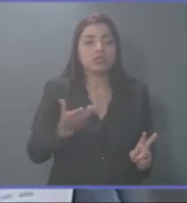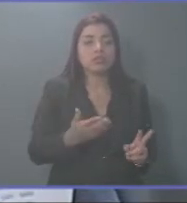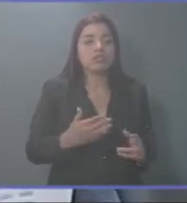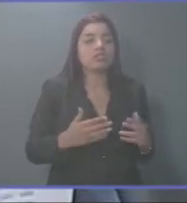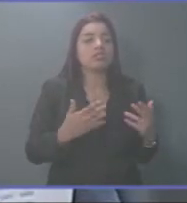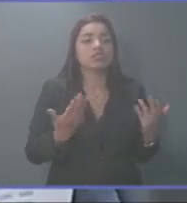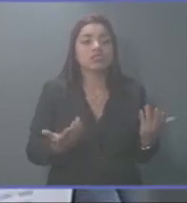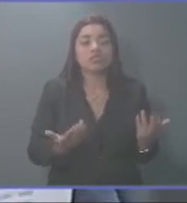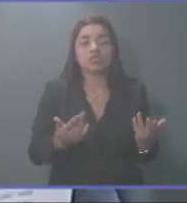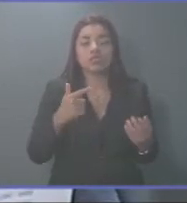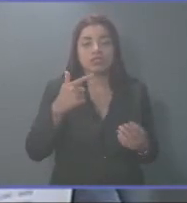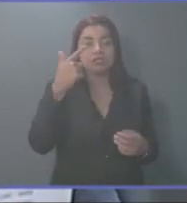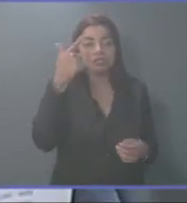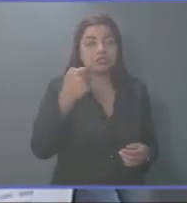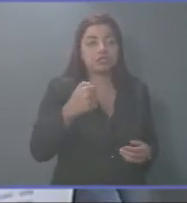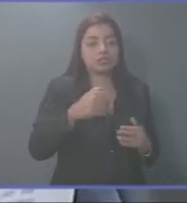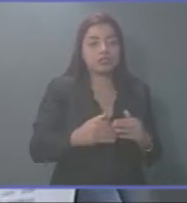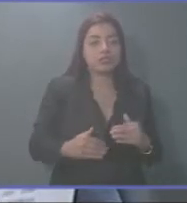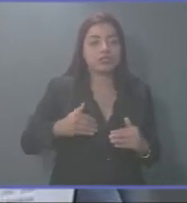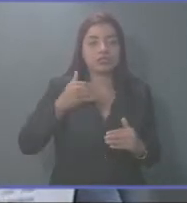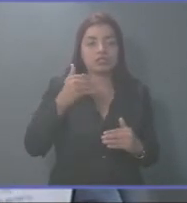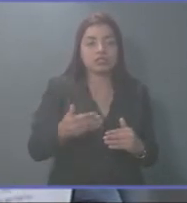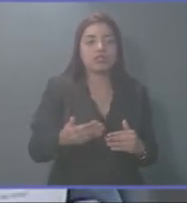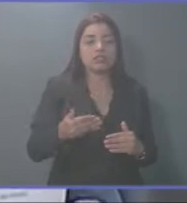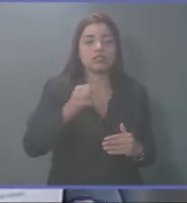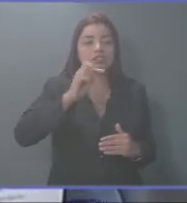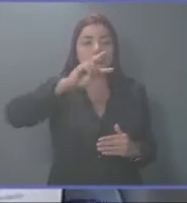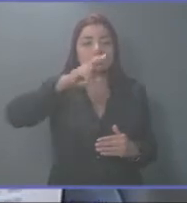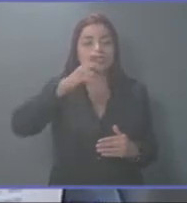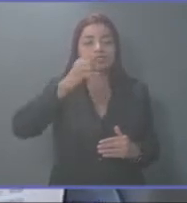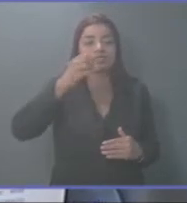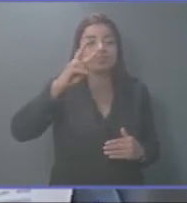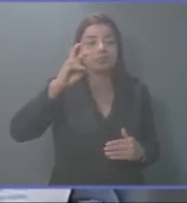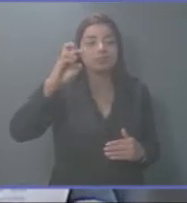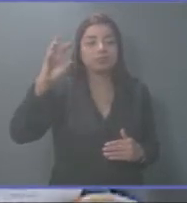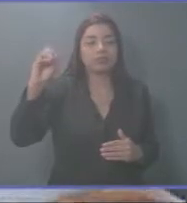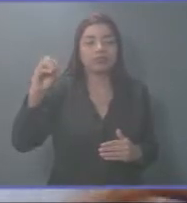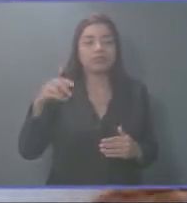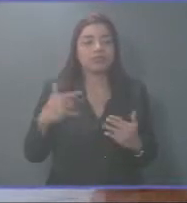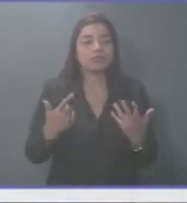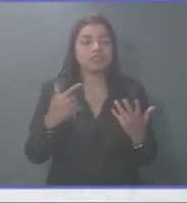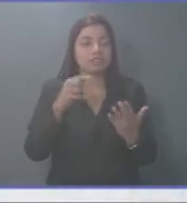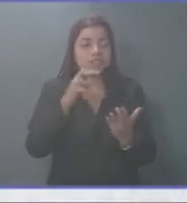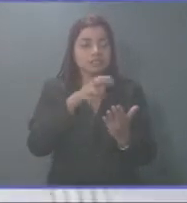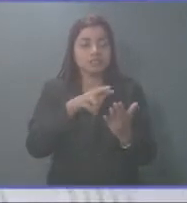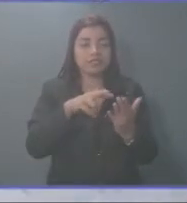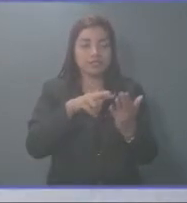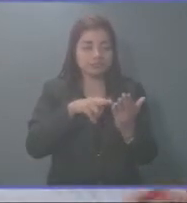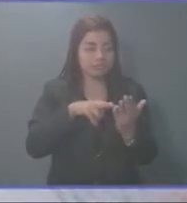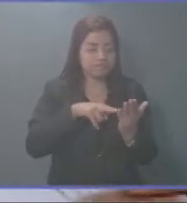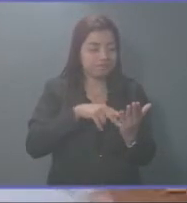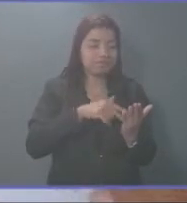Salvador a los días del mes del año 2020. Así leídos